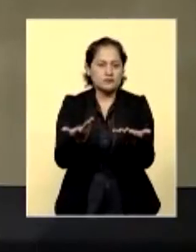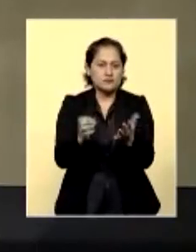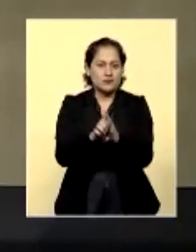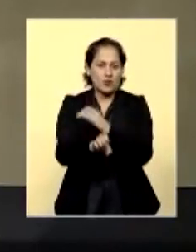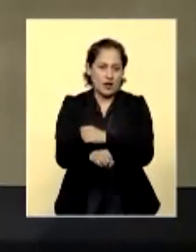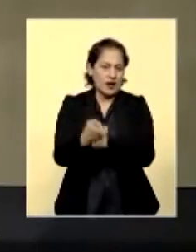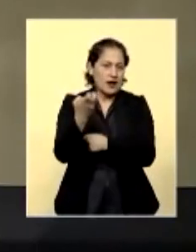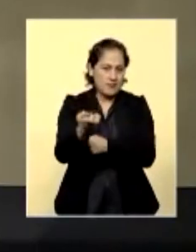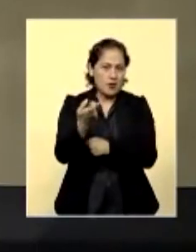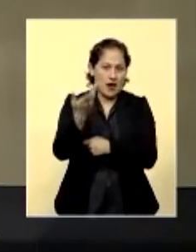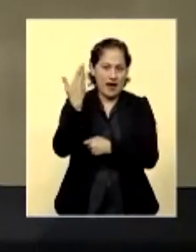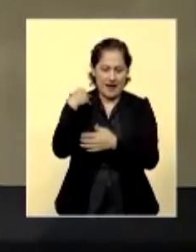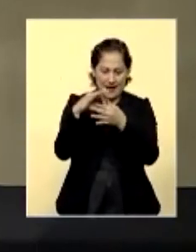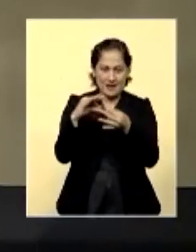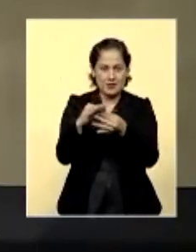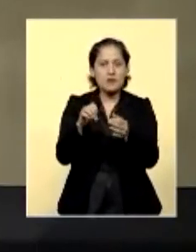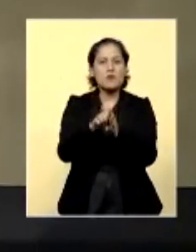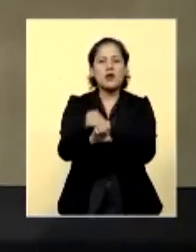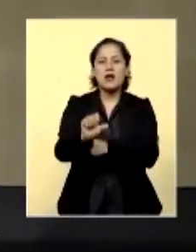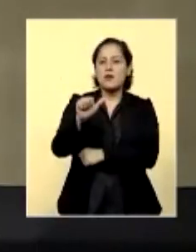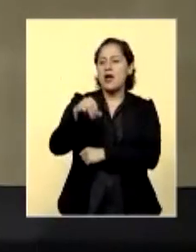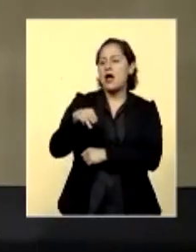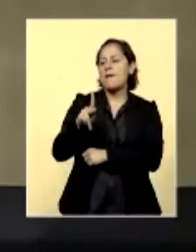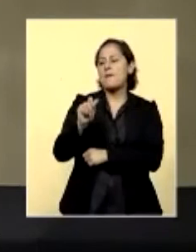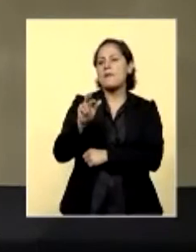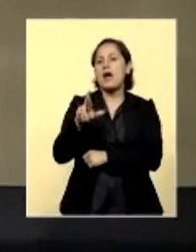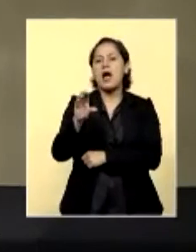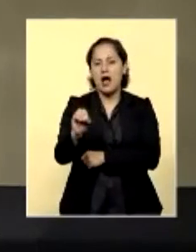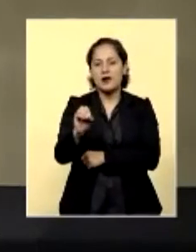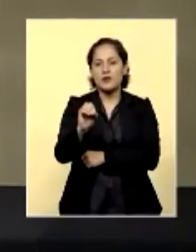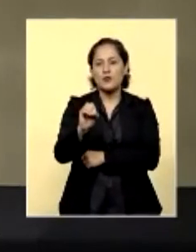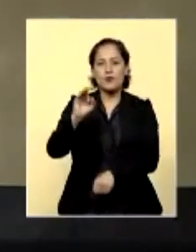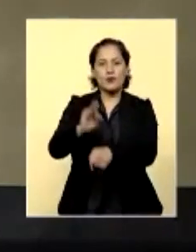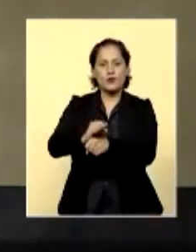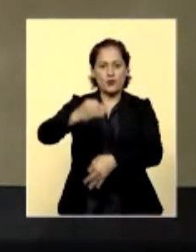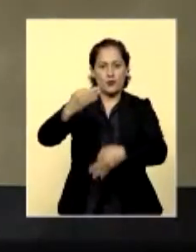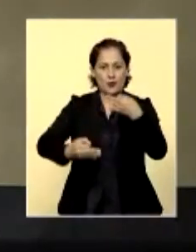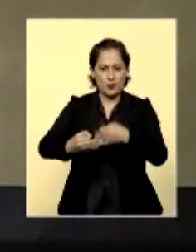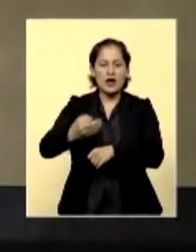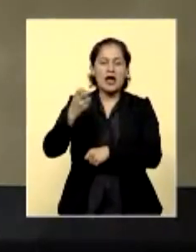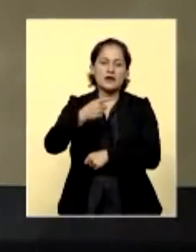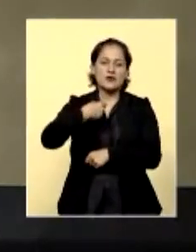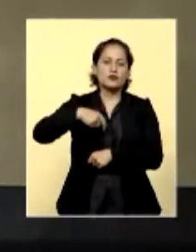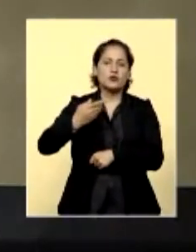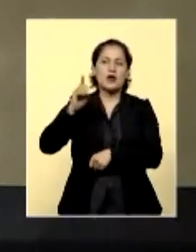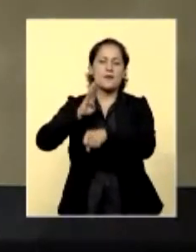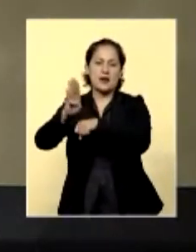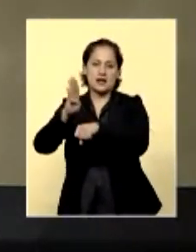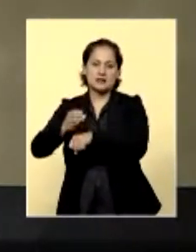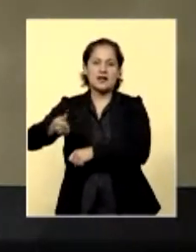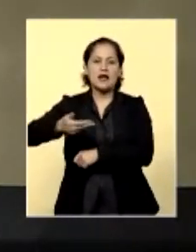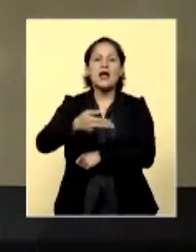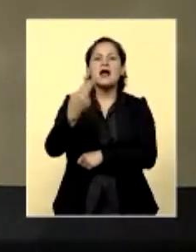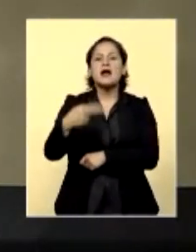aquí. El amparo que nosotros llamamos mandato de seguridad en Brasil.